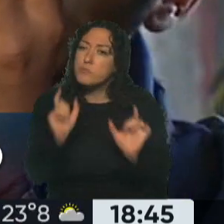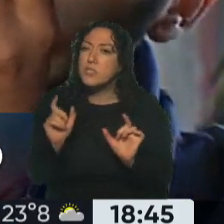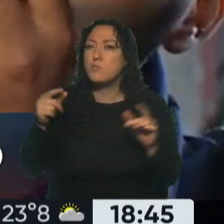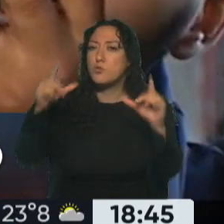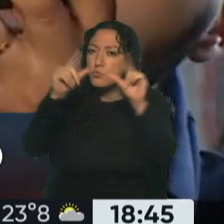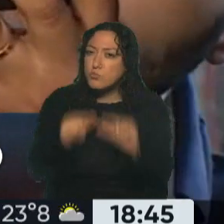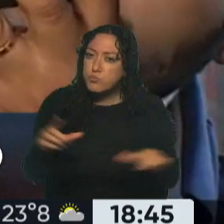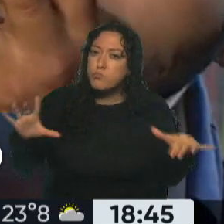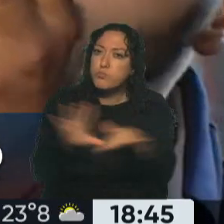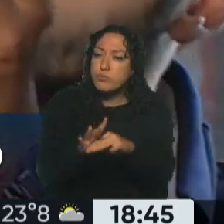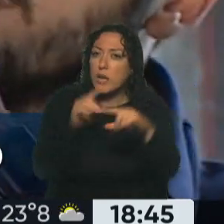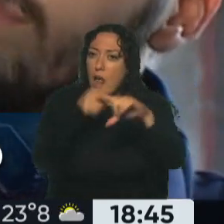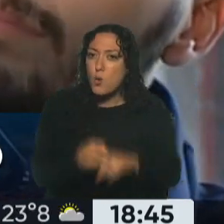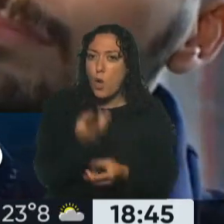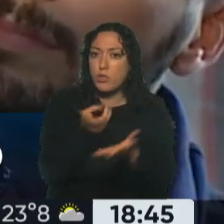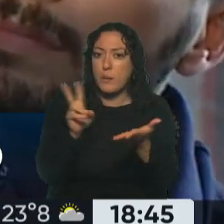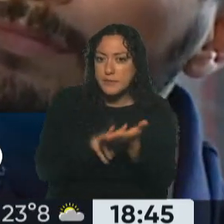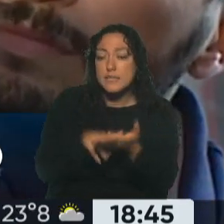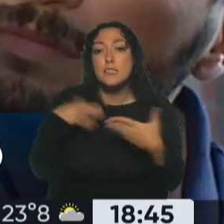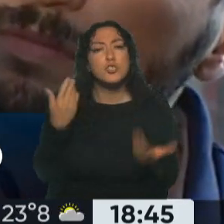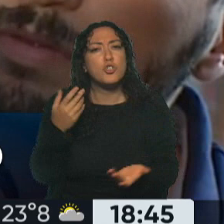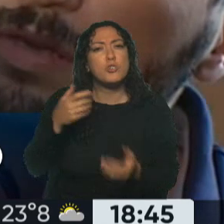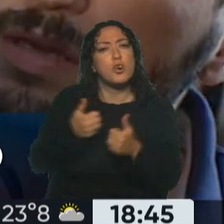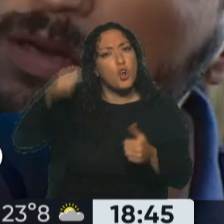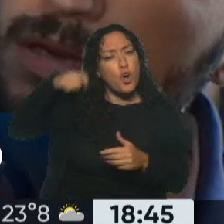pago se va a reconocer entonces, el fallo de la Corte?